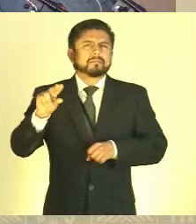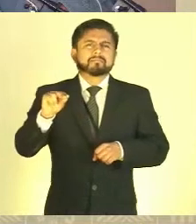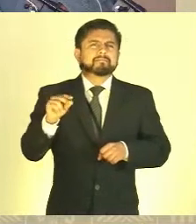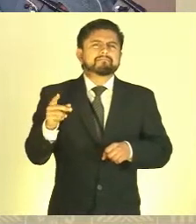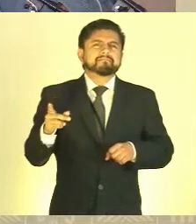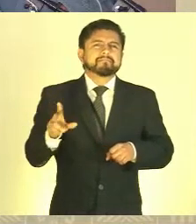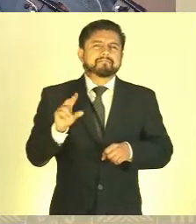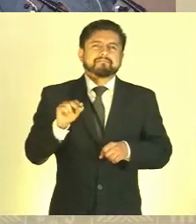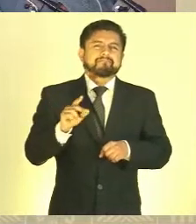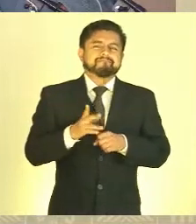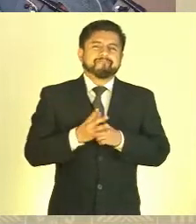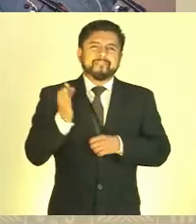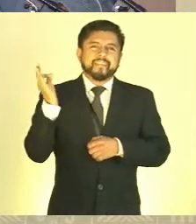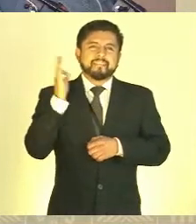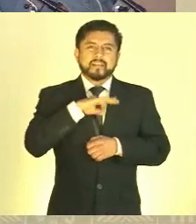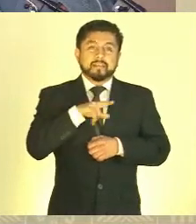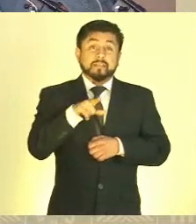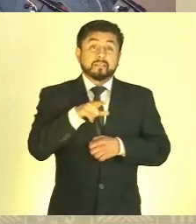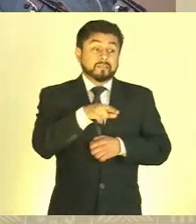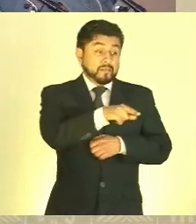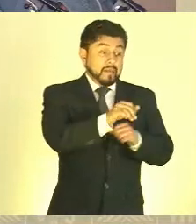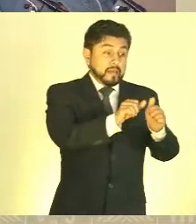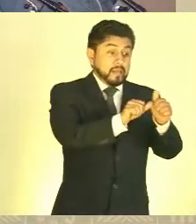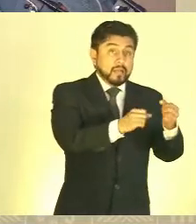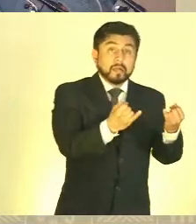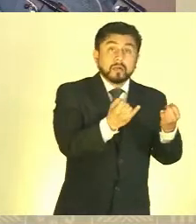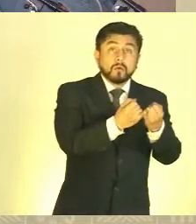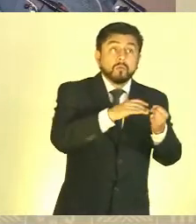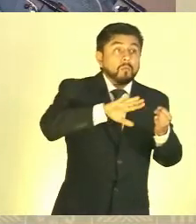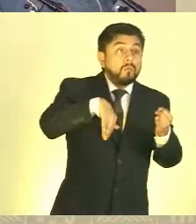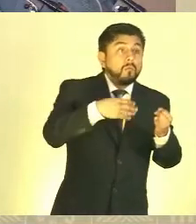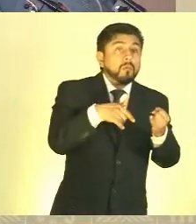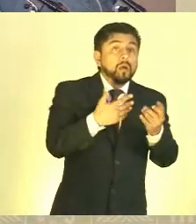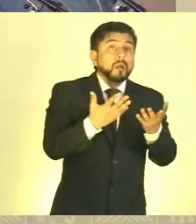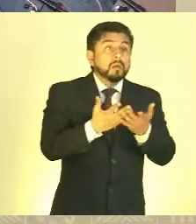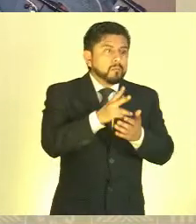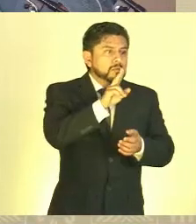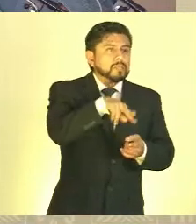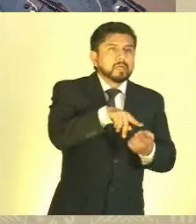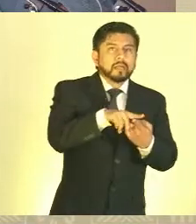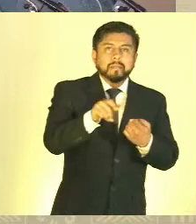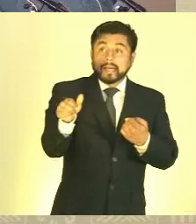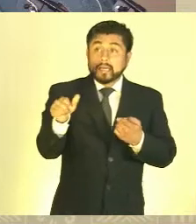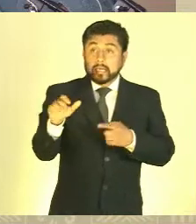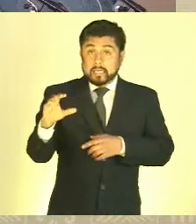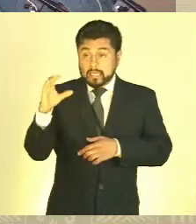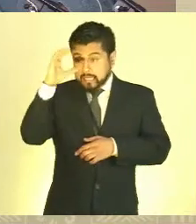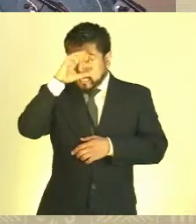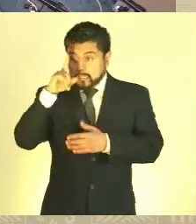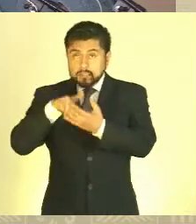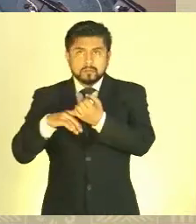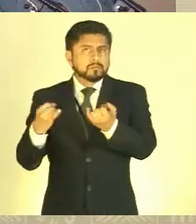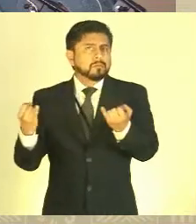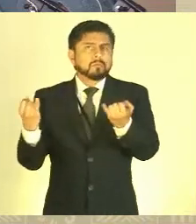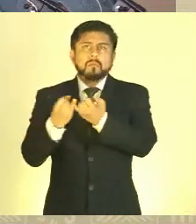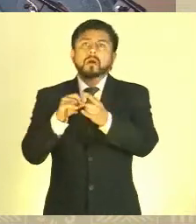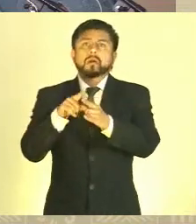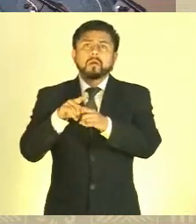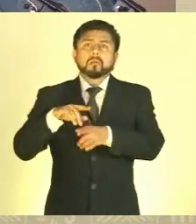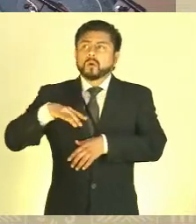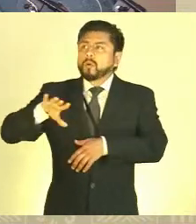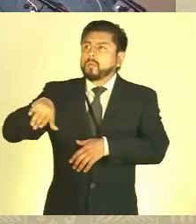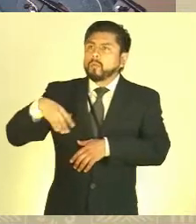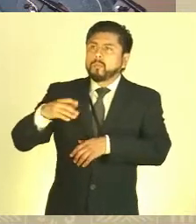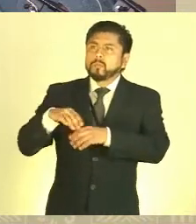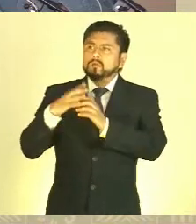se persigue la verdad, ¿no? Es una verdad estética, claro. Y en la ciencia se persigue la belleza. Ahí puedo hacer